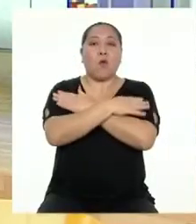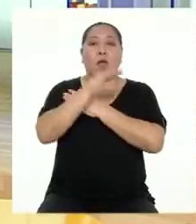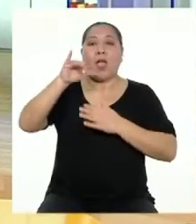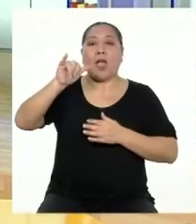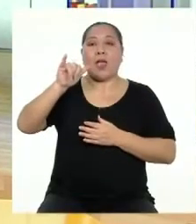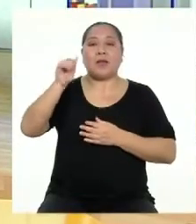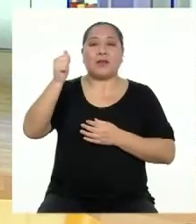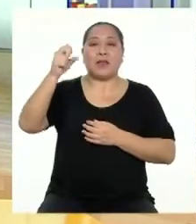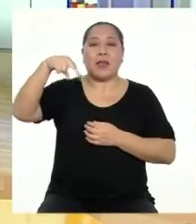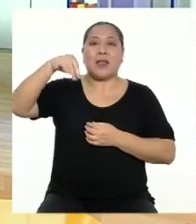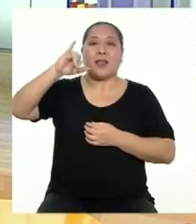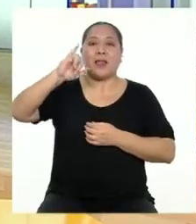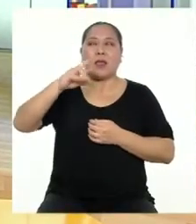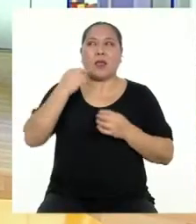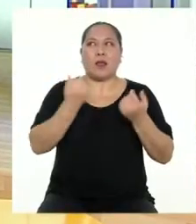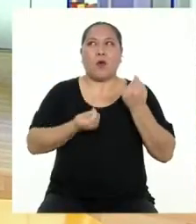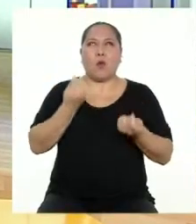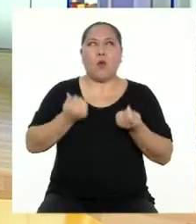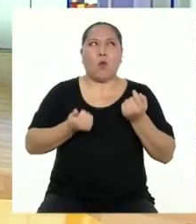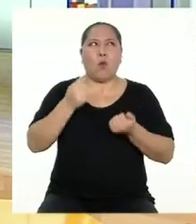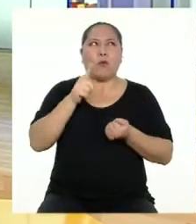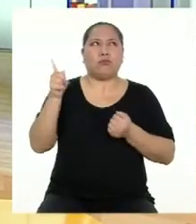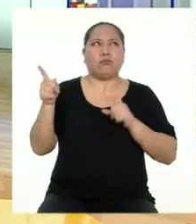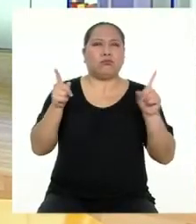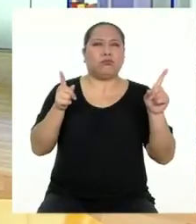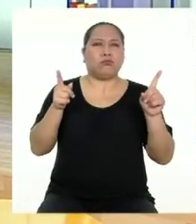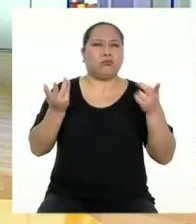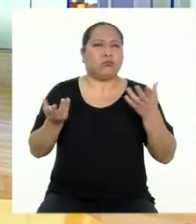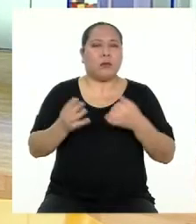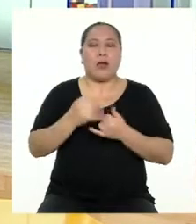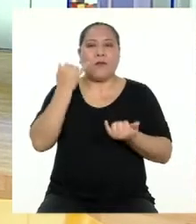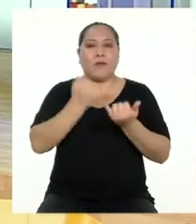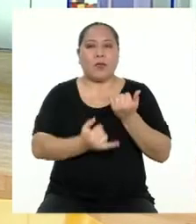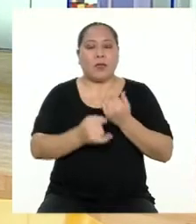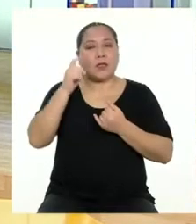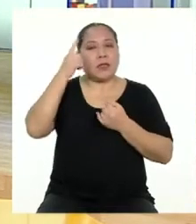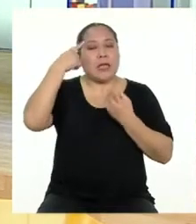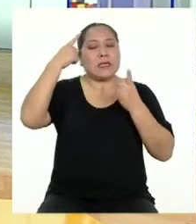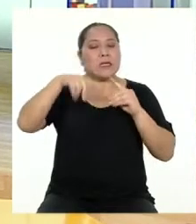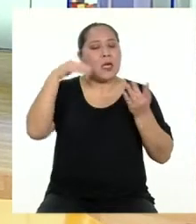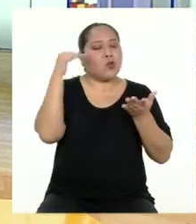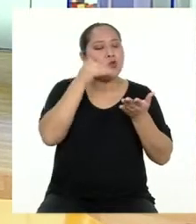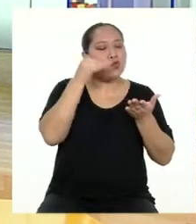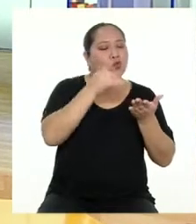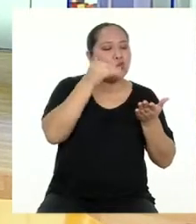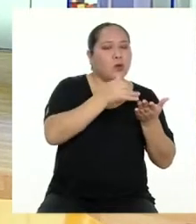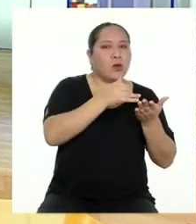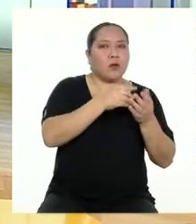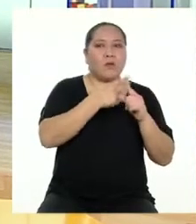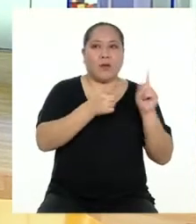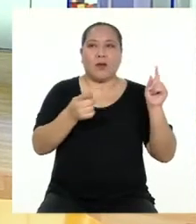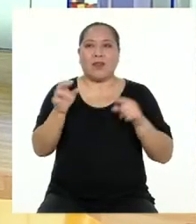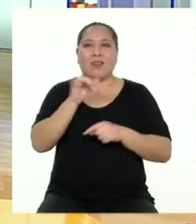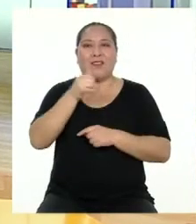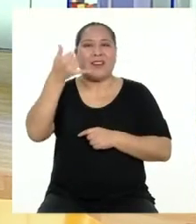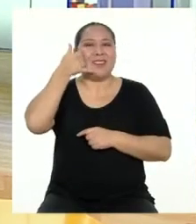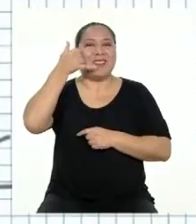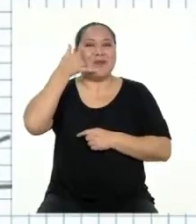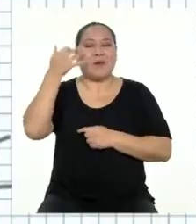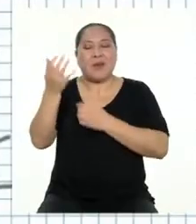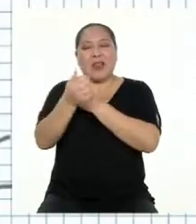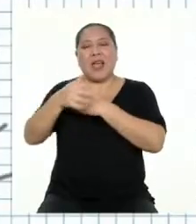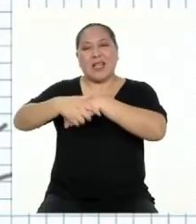qué hacer, por cuál decidirme. Al final, decidí estudiar y prepararme, pero igual llamé al teléfono para saludar a